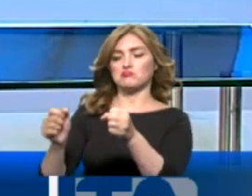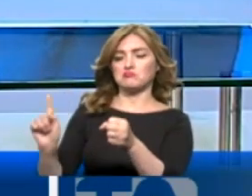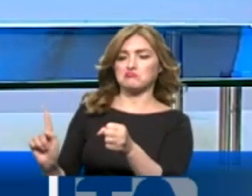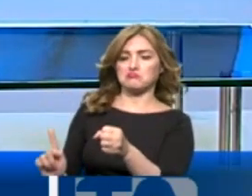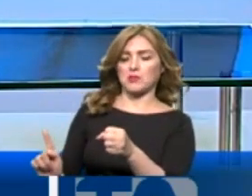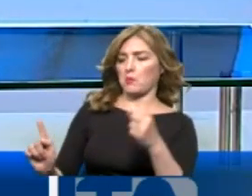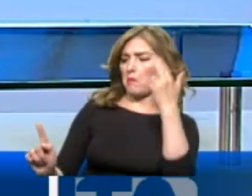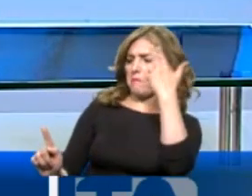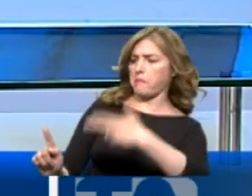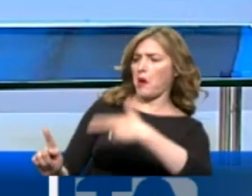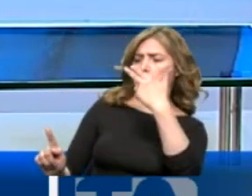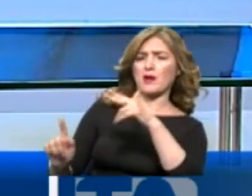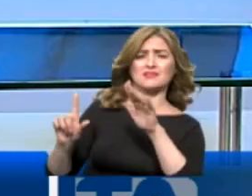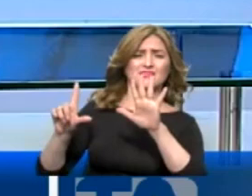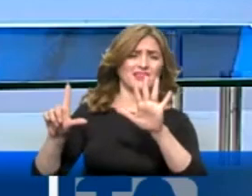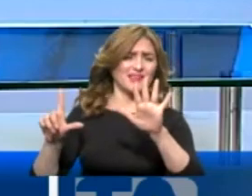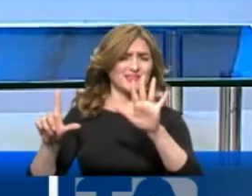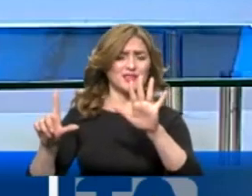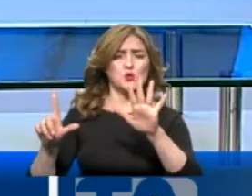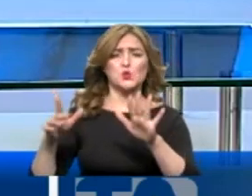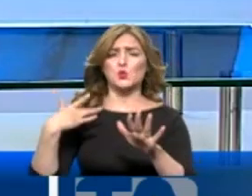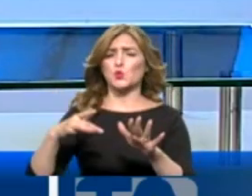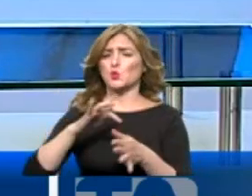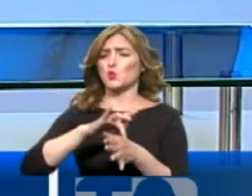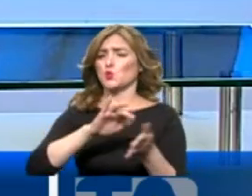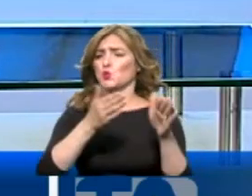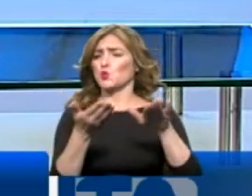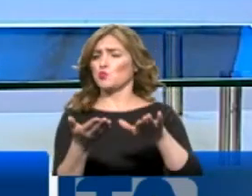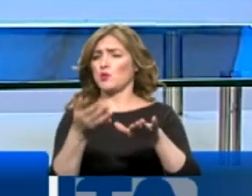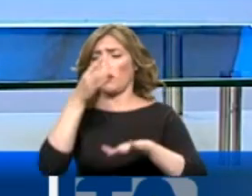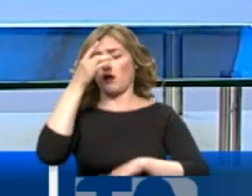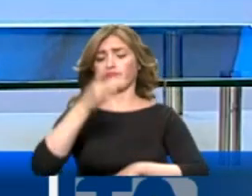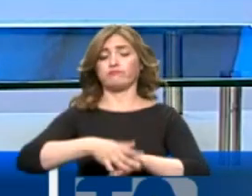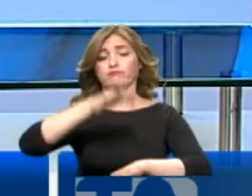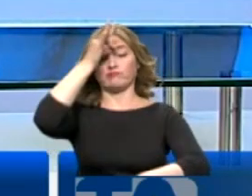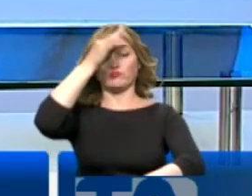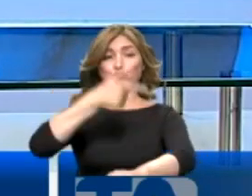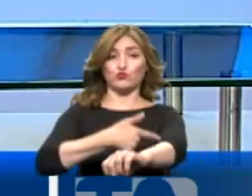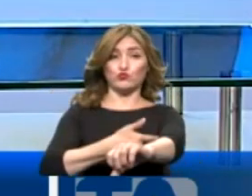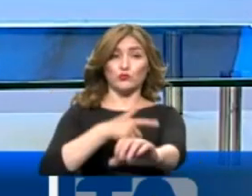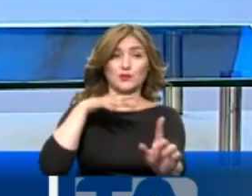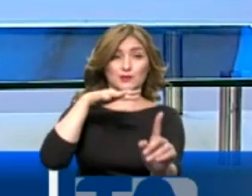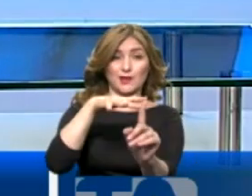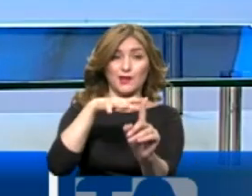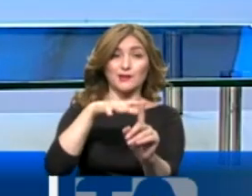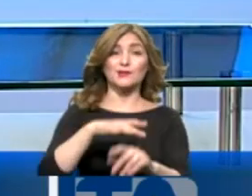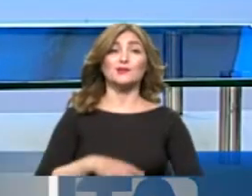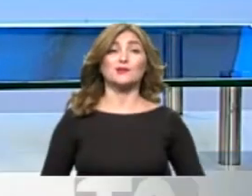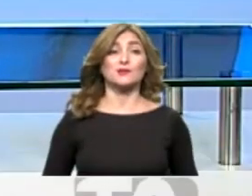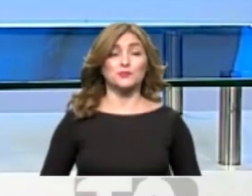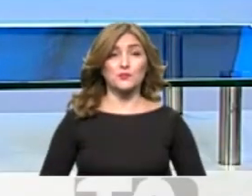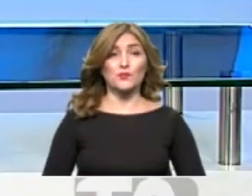del jurista es crítico. La ministra de Gobierno indicó que el atentado tiene características de un ataque selectivo.